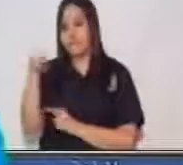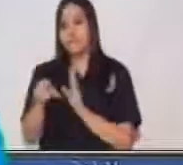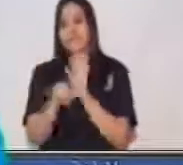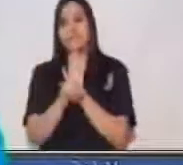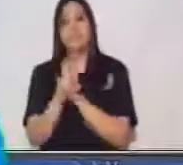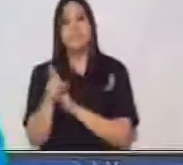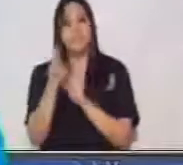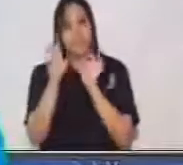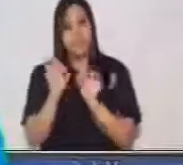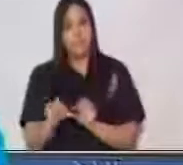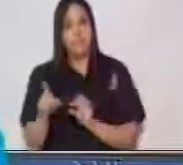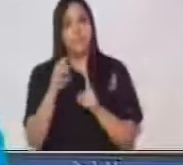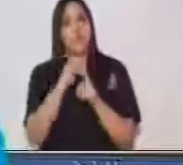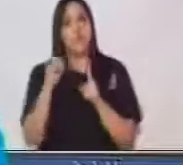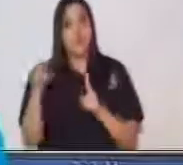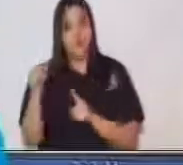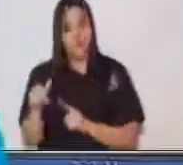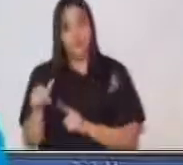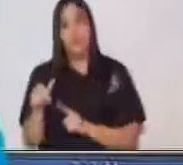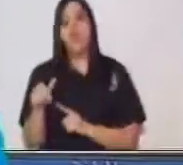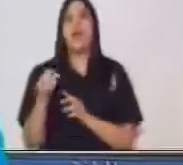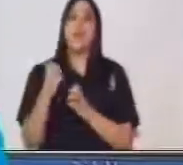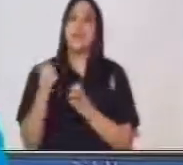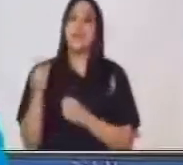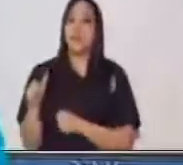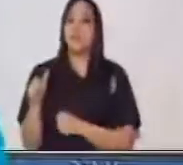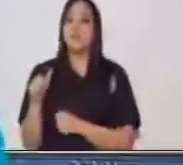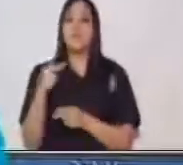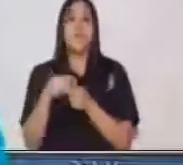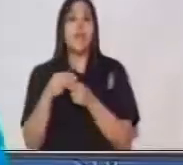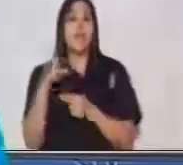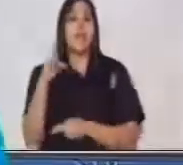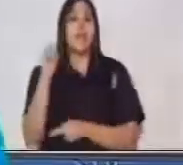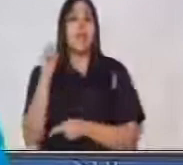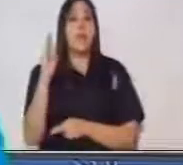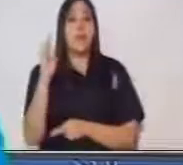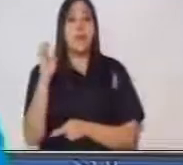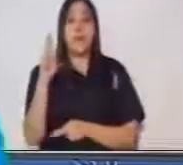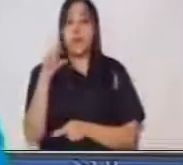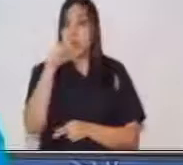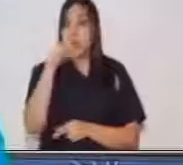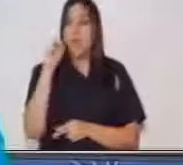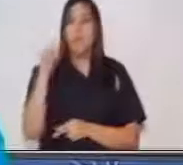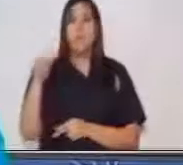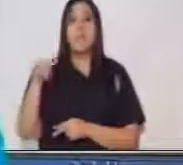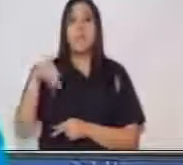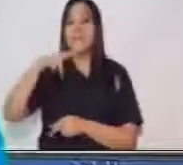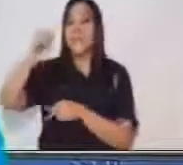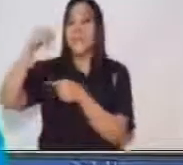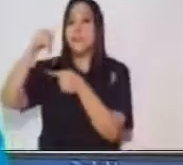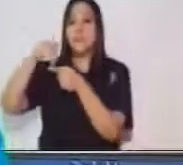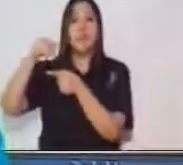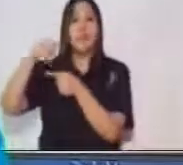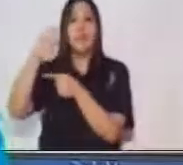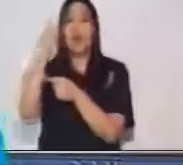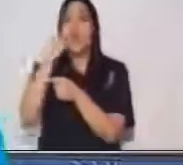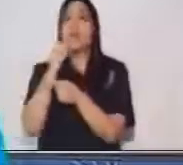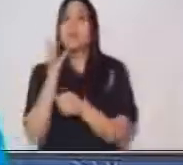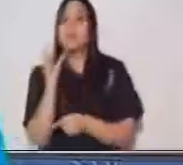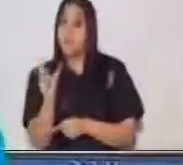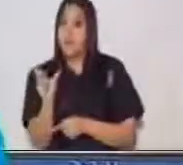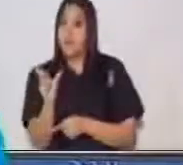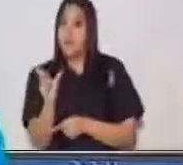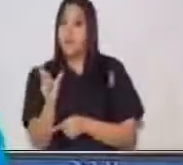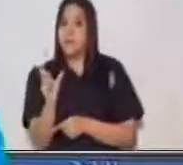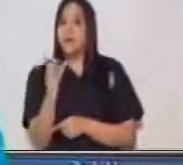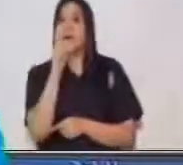oración. Por lo tanto, Roberto es el núcleo del sujeto de esta oración y